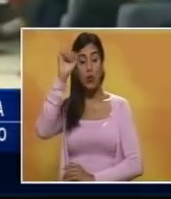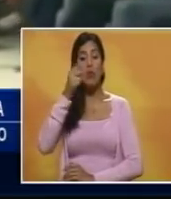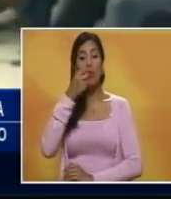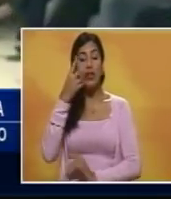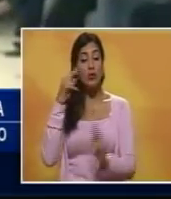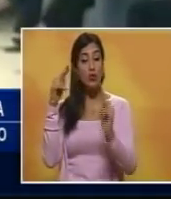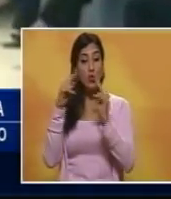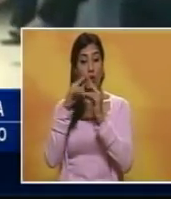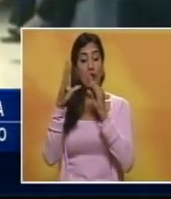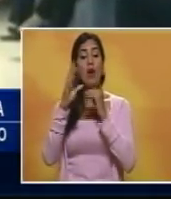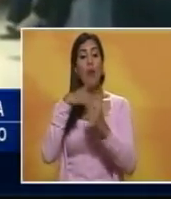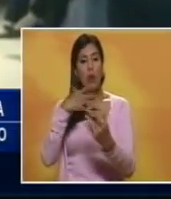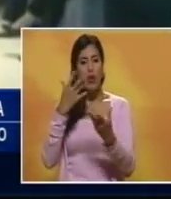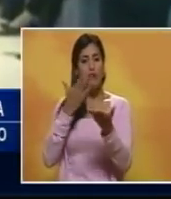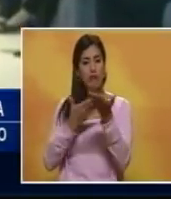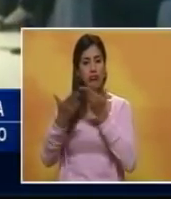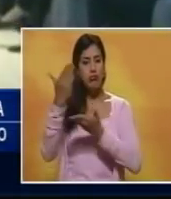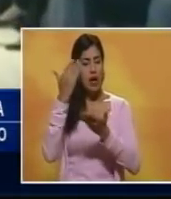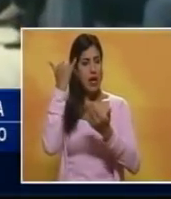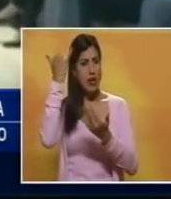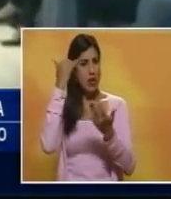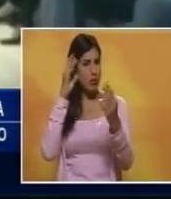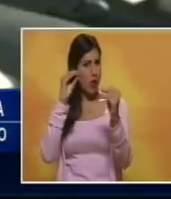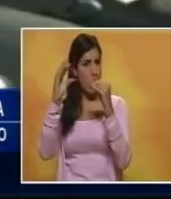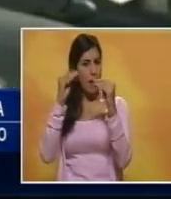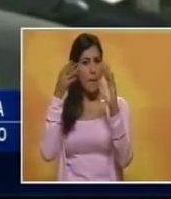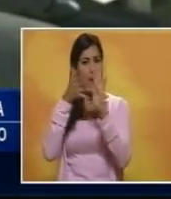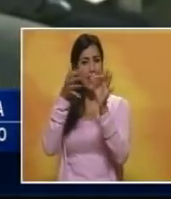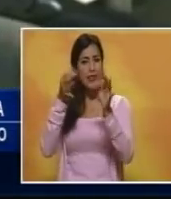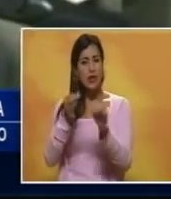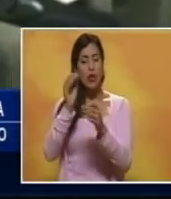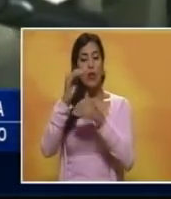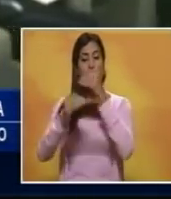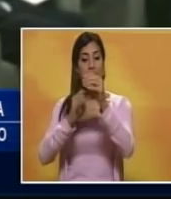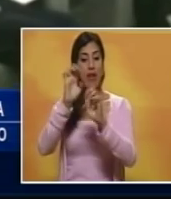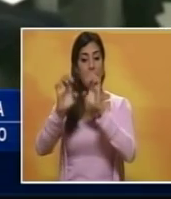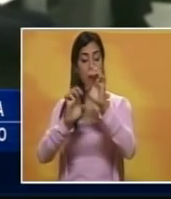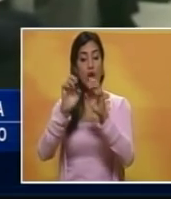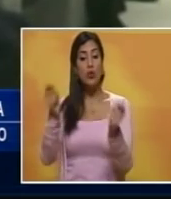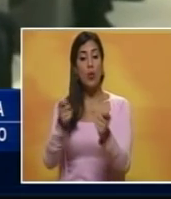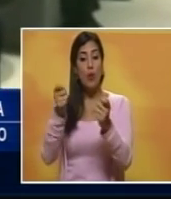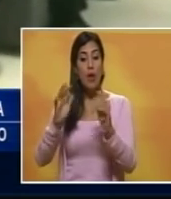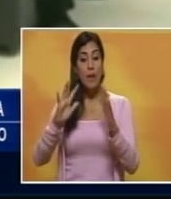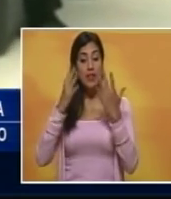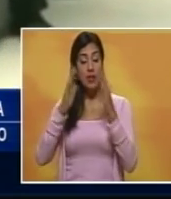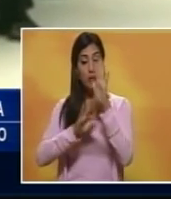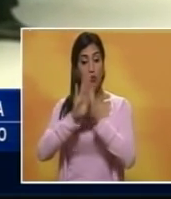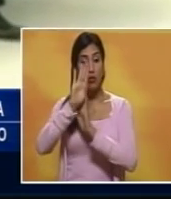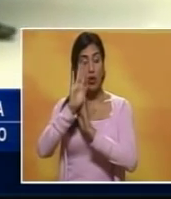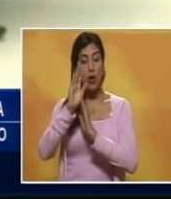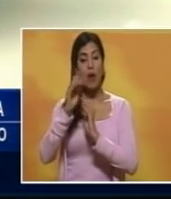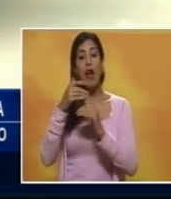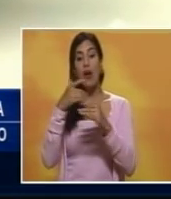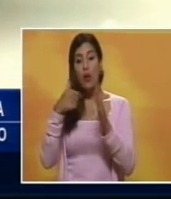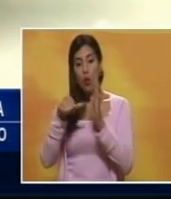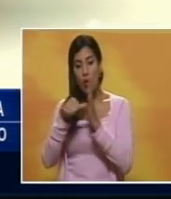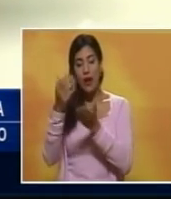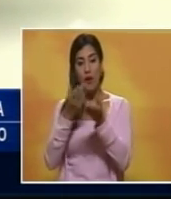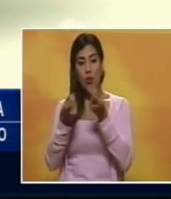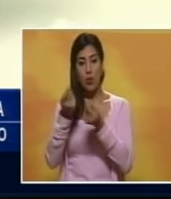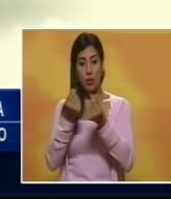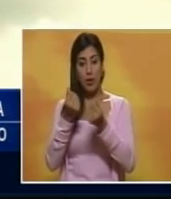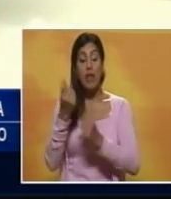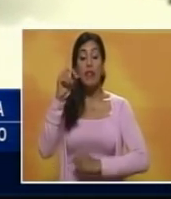el encuentro se pudieron intercambiar ideas que a su juicio garantizan la evolución del programa de recuperación, crecimiento y prosperidad